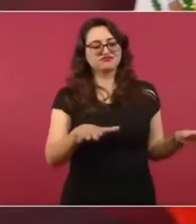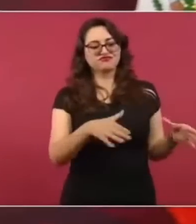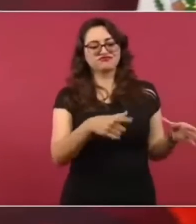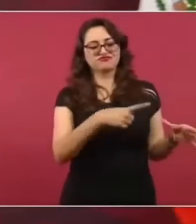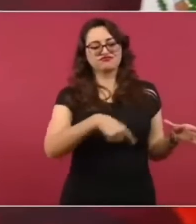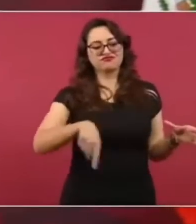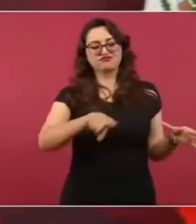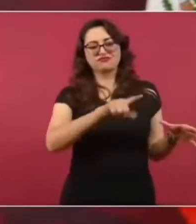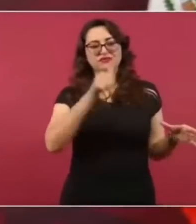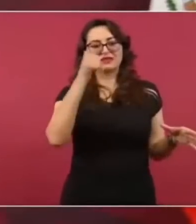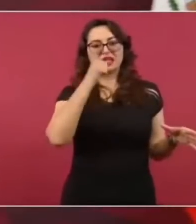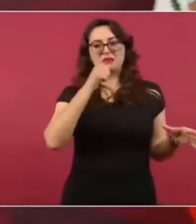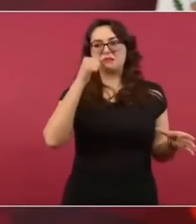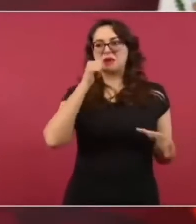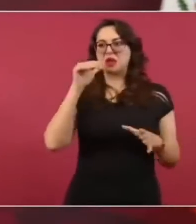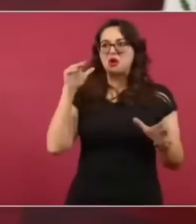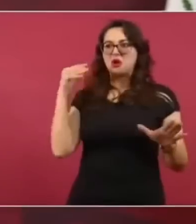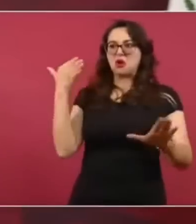intelectuales, entre comillas,